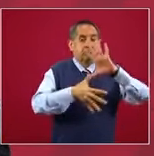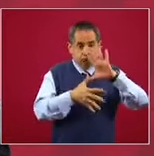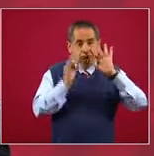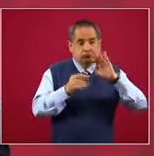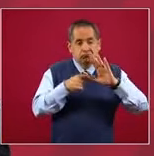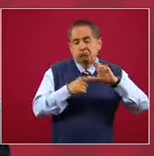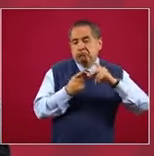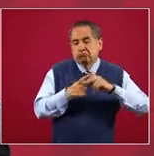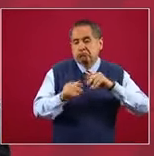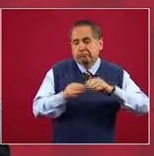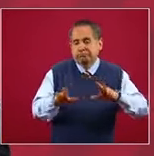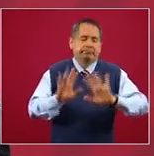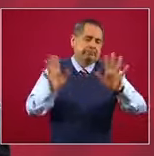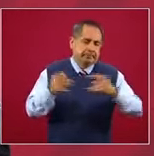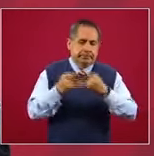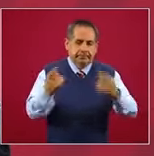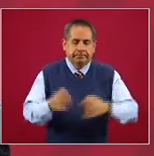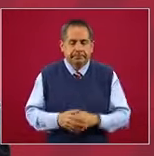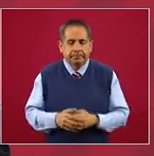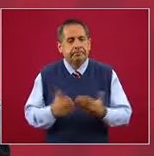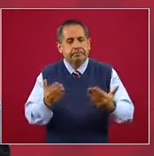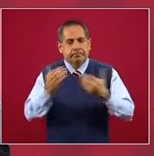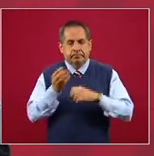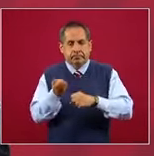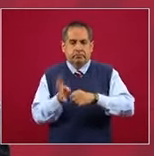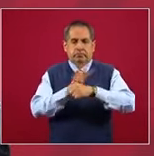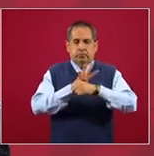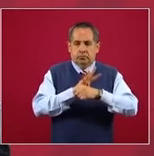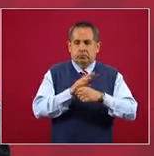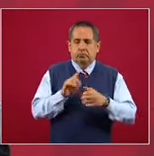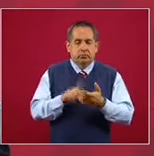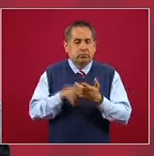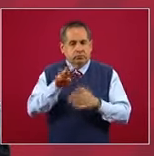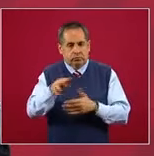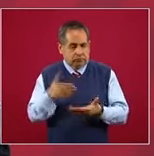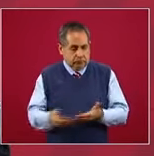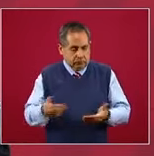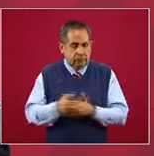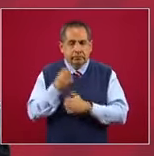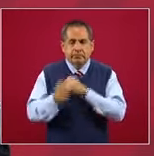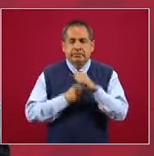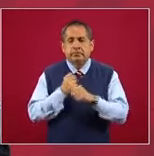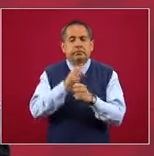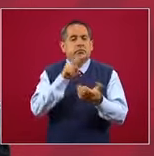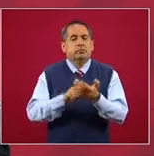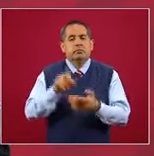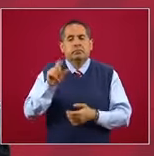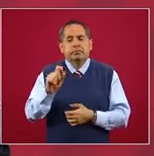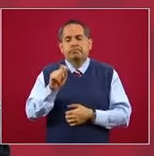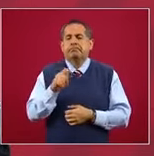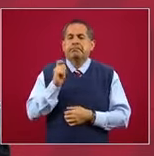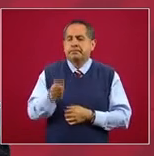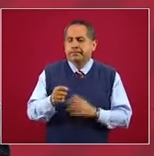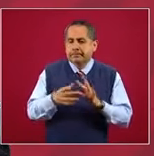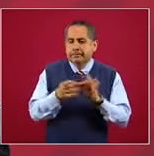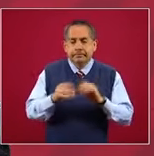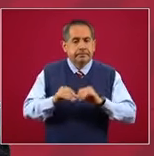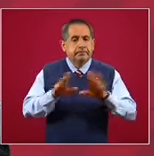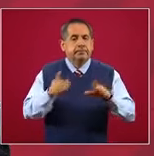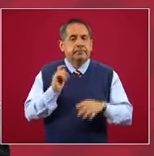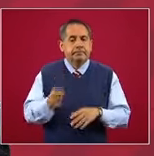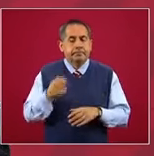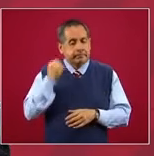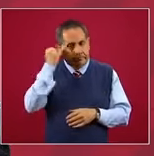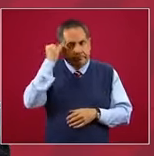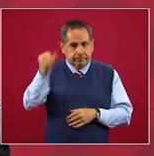historia. Bueno, regresando a COVID-19, estamos en el siglo XXI, estamos en 2020. Lo que quiero retomar es